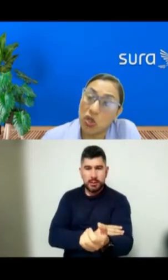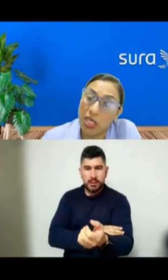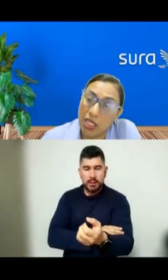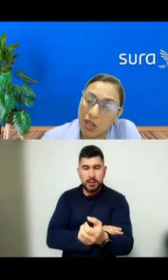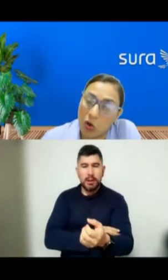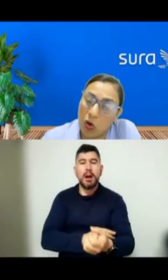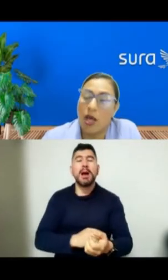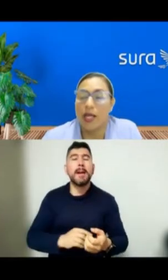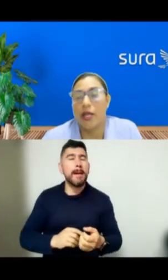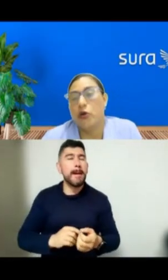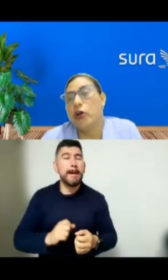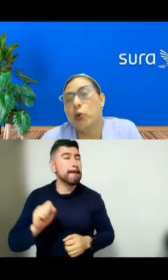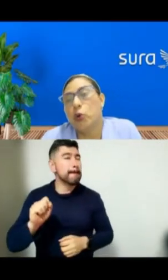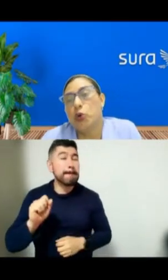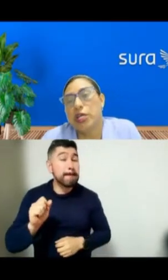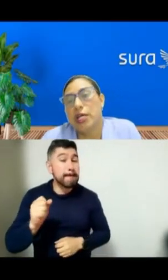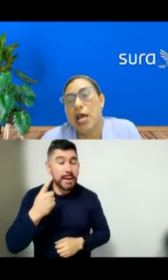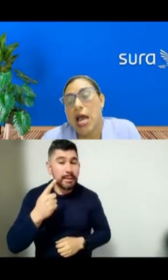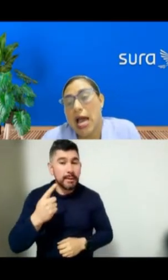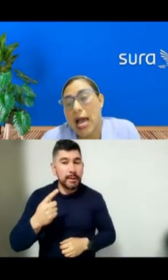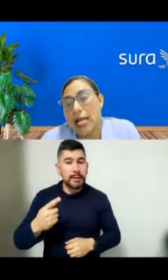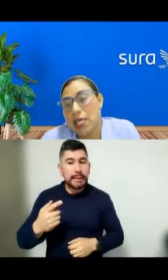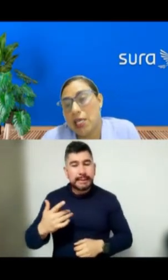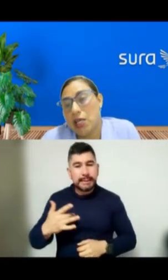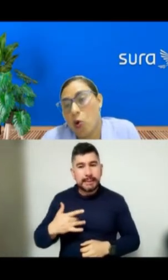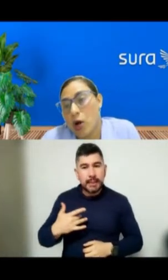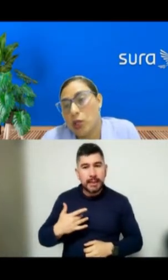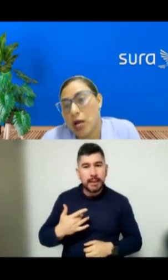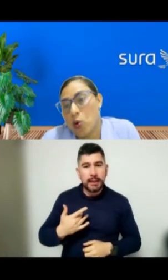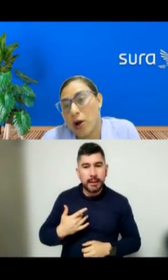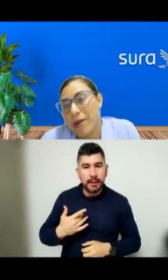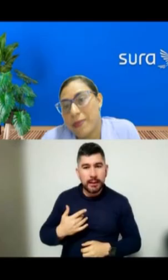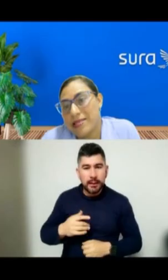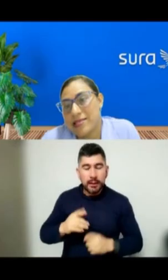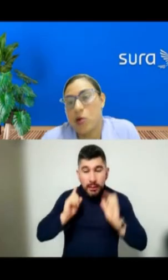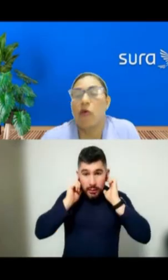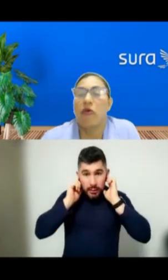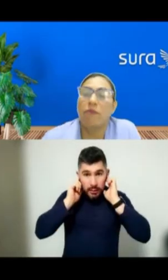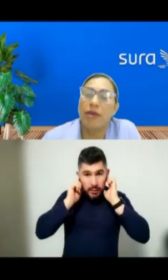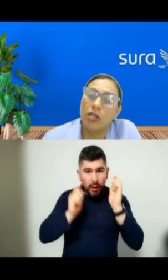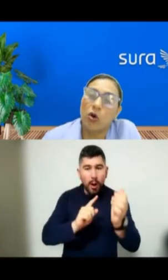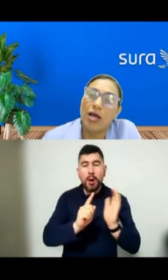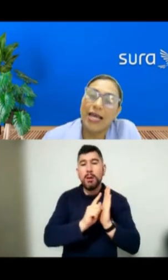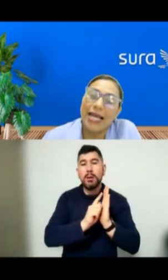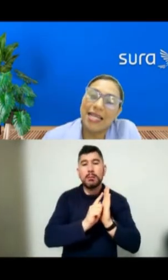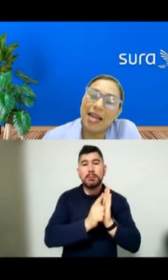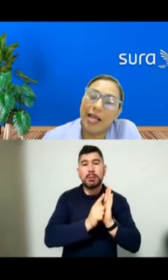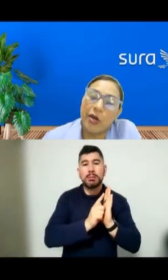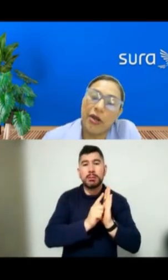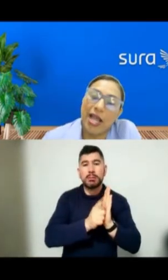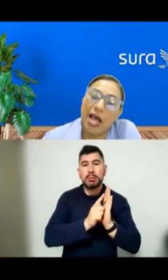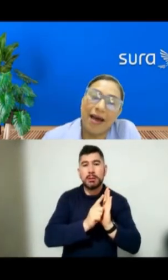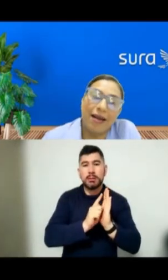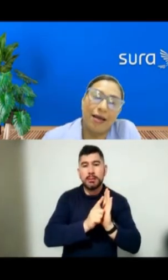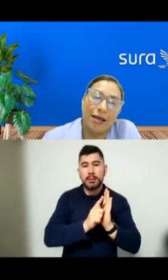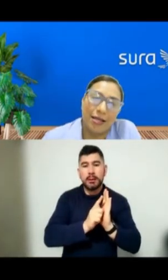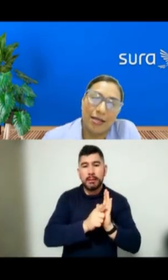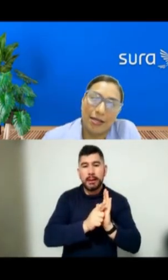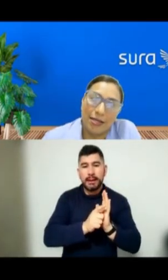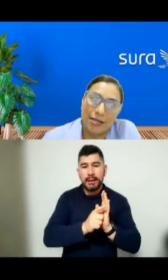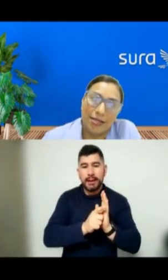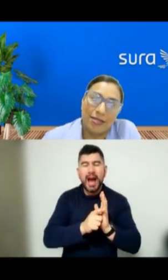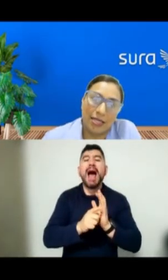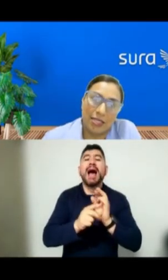Y el primer sonido que yo escuche aquí o cuando la aguja me empieza a hacer un movimiento, esa es la que yo voy a